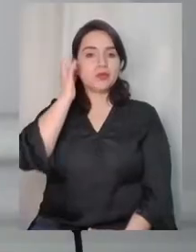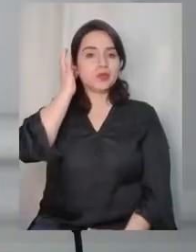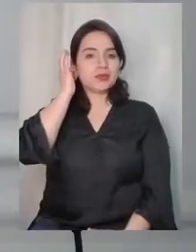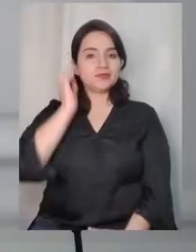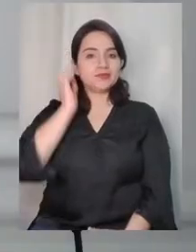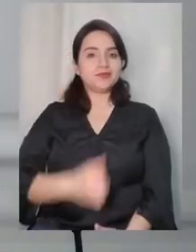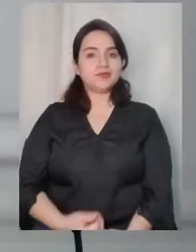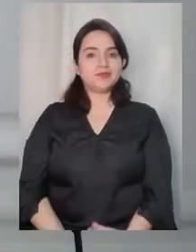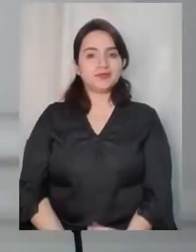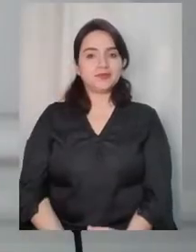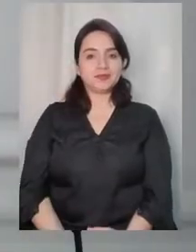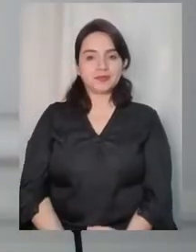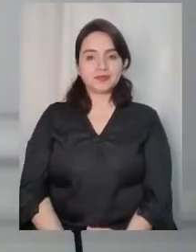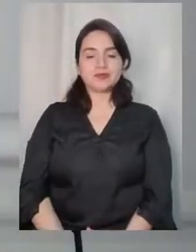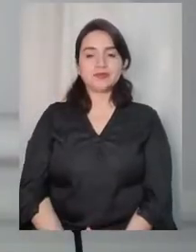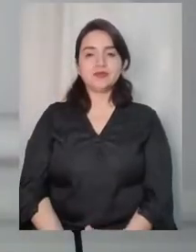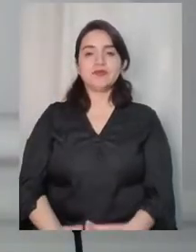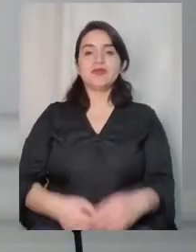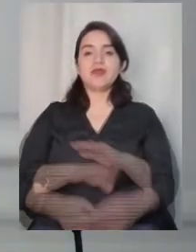Eso es.